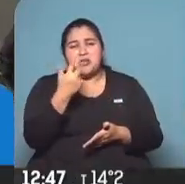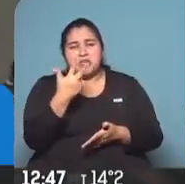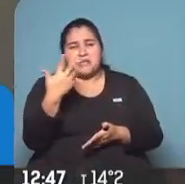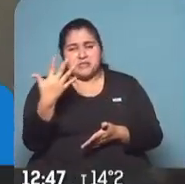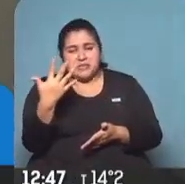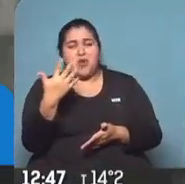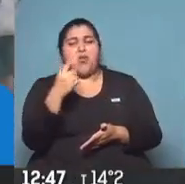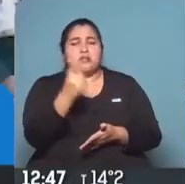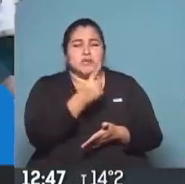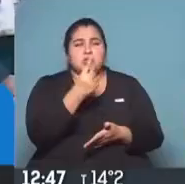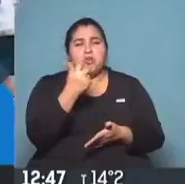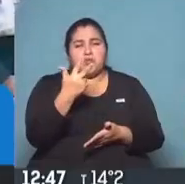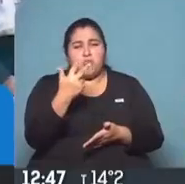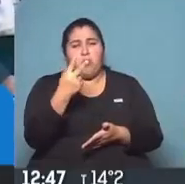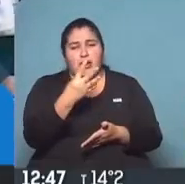135